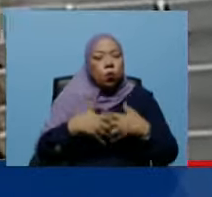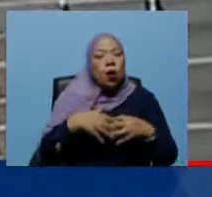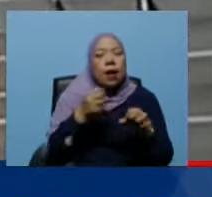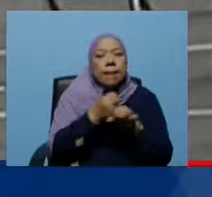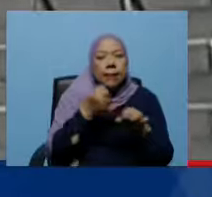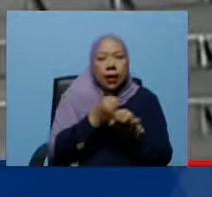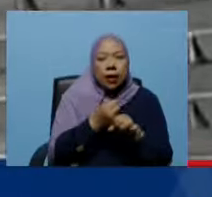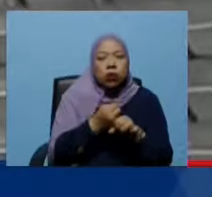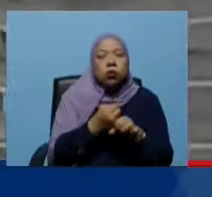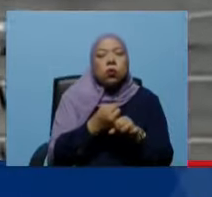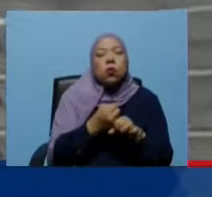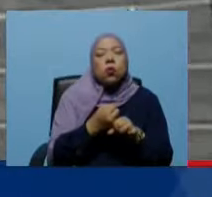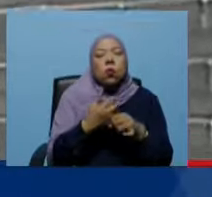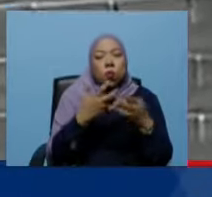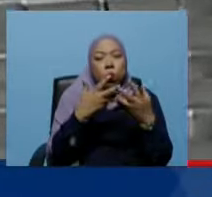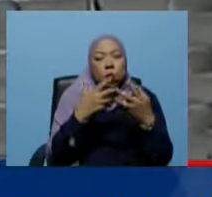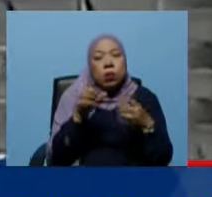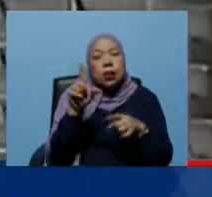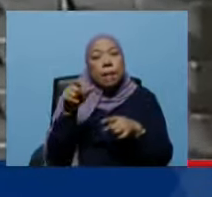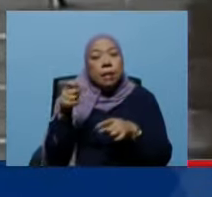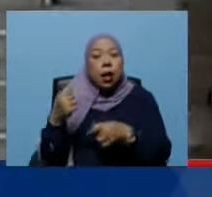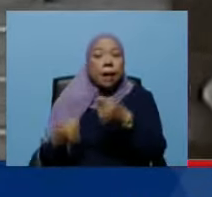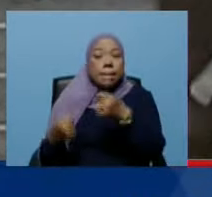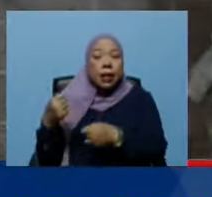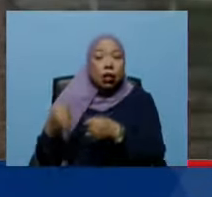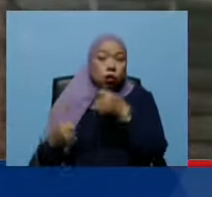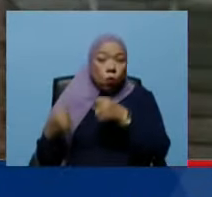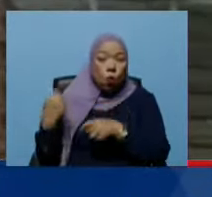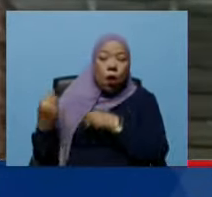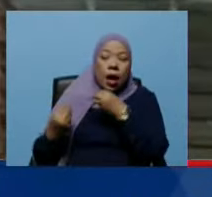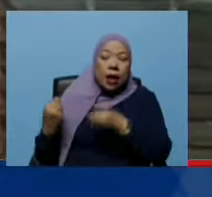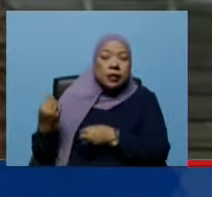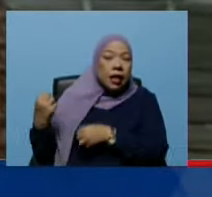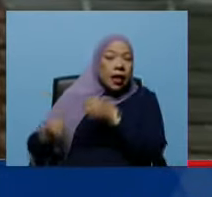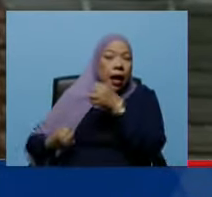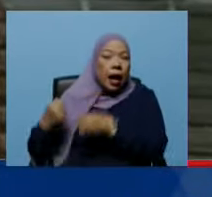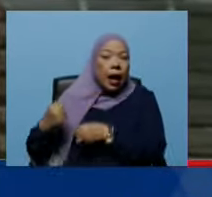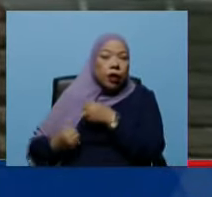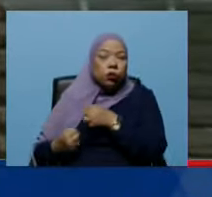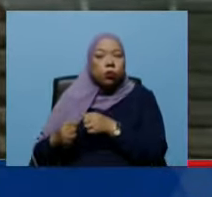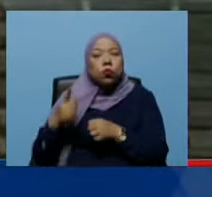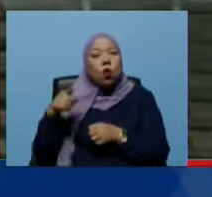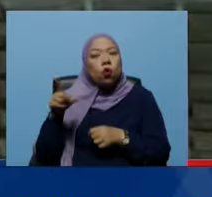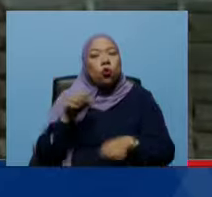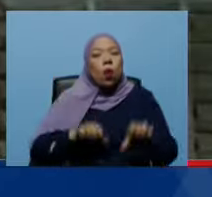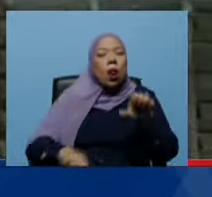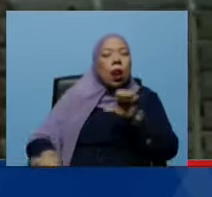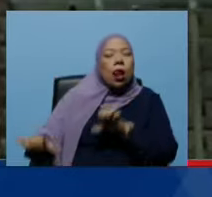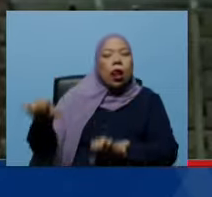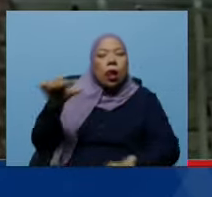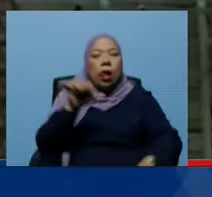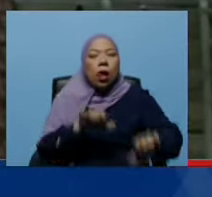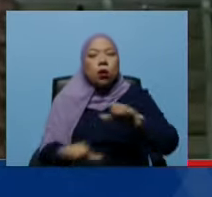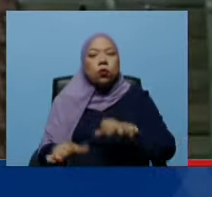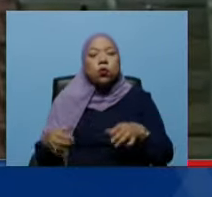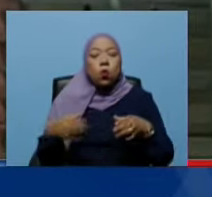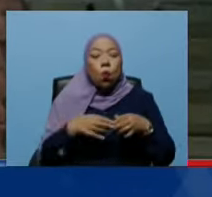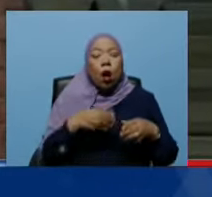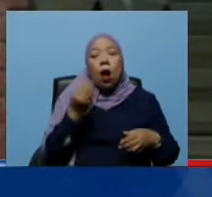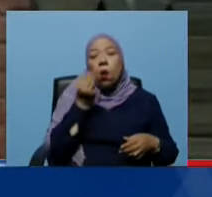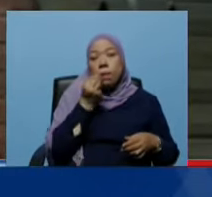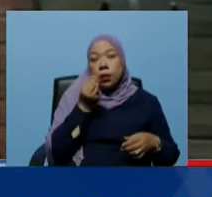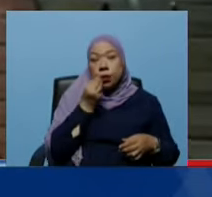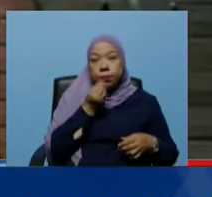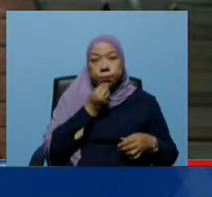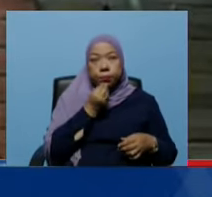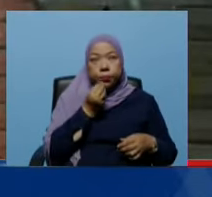agroindustrial, el sector automotor, el sector de laboratorios, el hogar, alimentación. Aquí